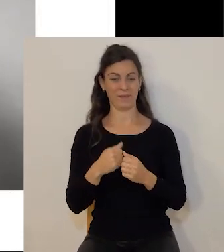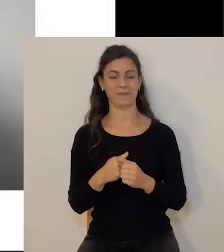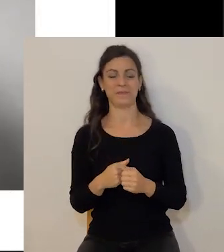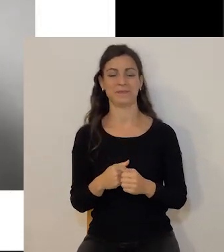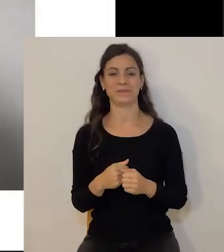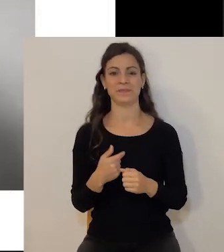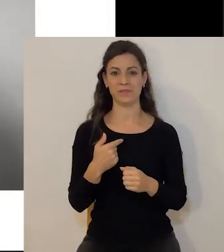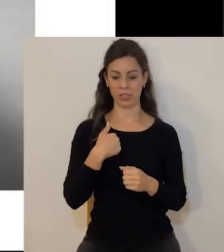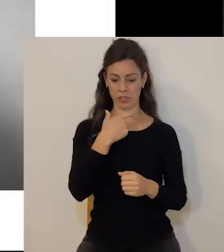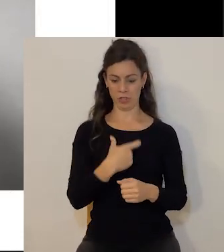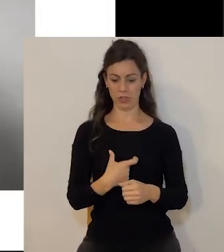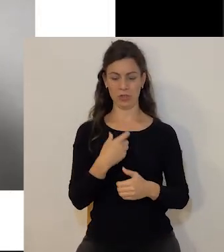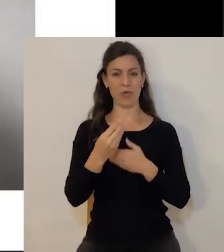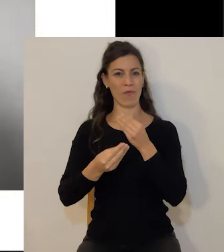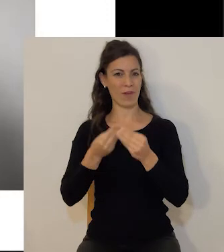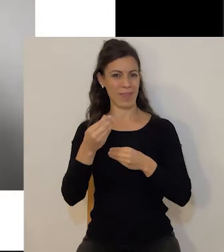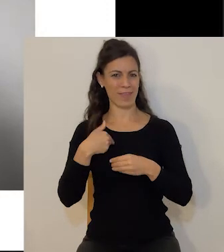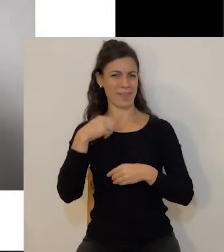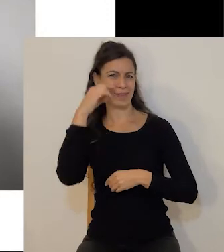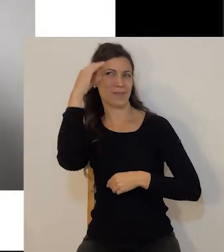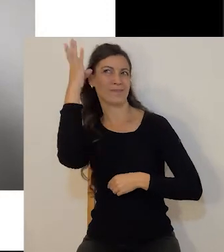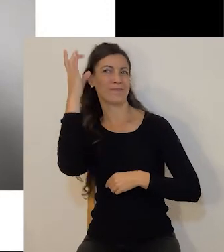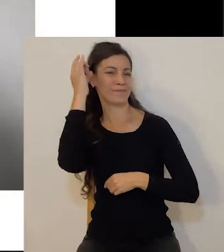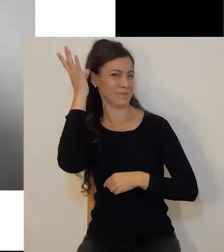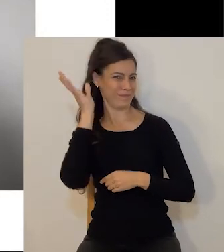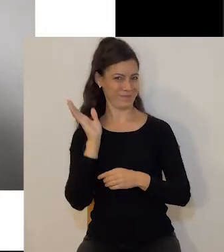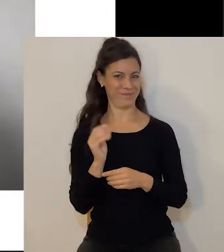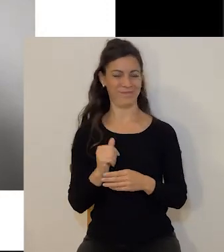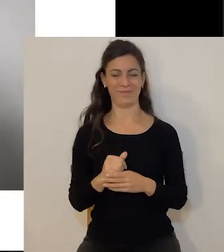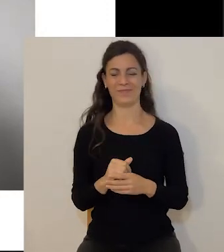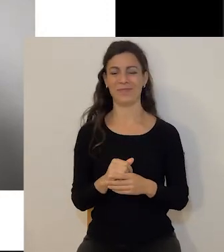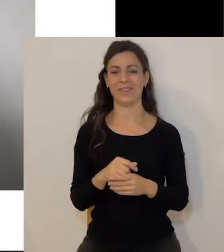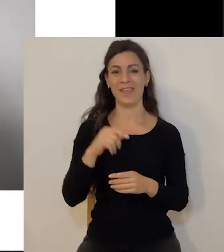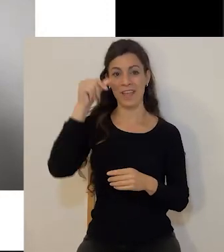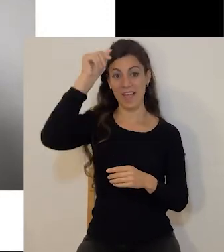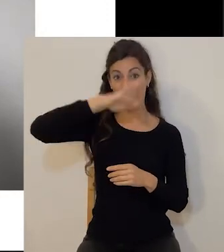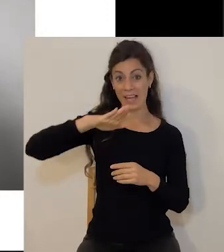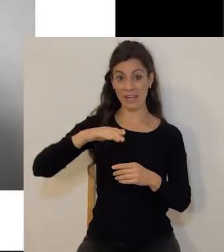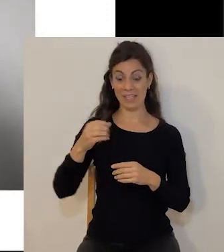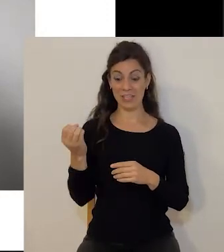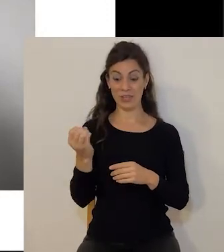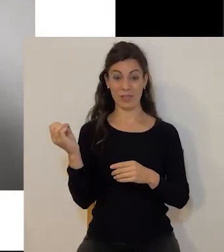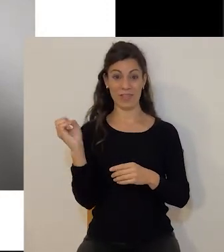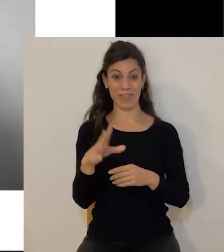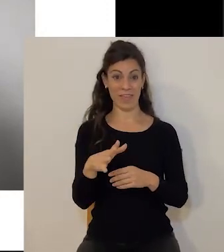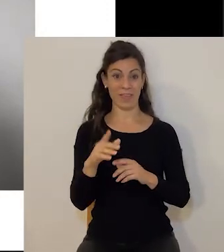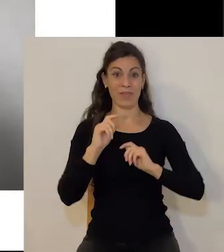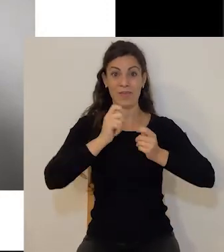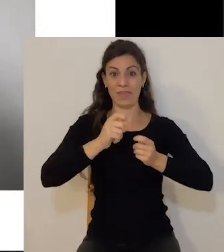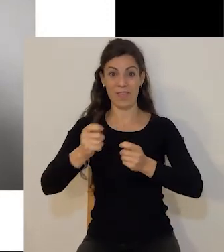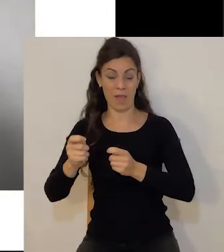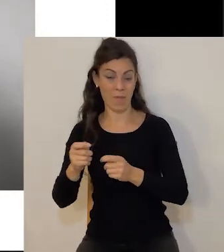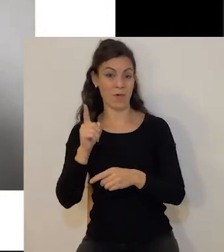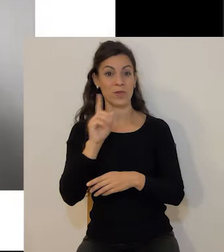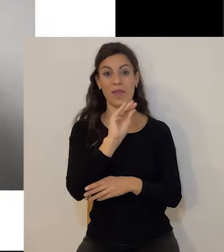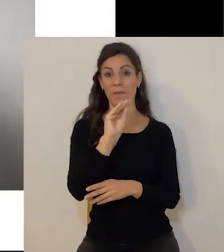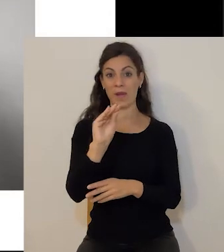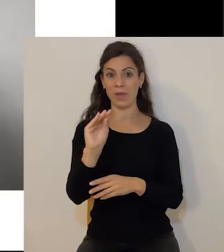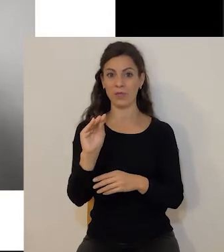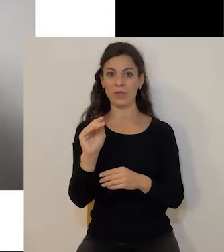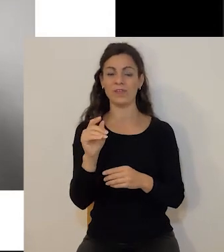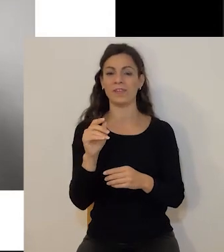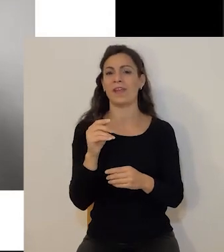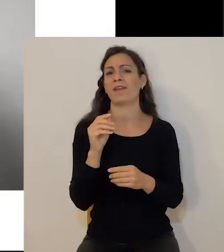Pues lo voy a hacer yo, o sea, lo voy a improvisar y lo voy a hacer yo. A los niños les damos los dados y que expresen. Le planteamos una pregunta,